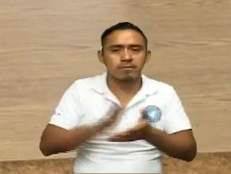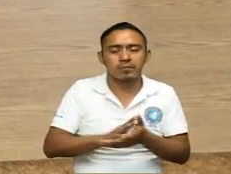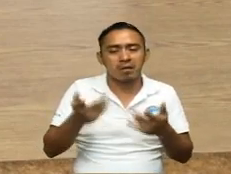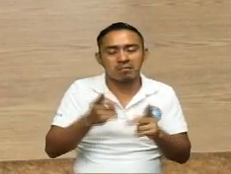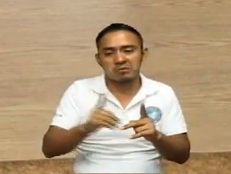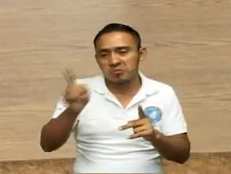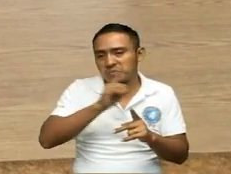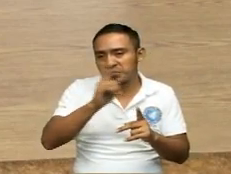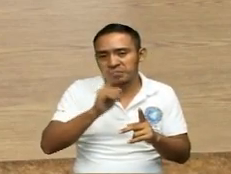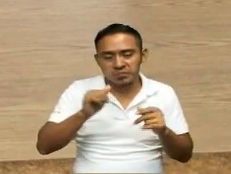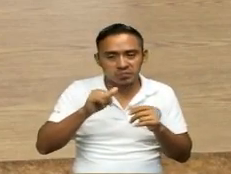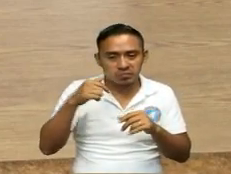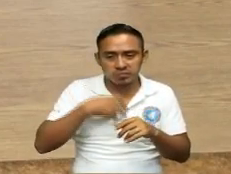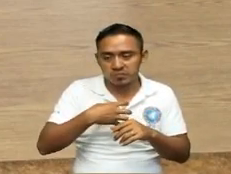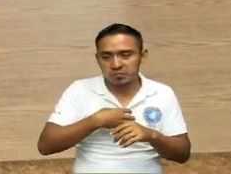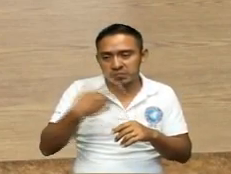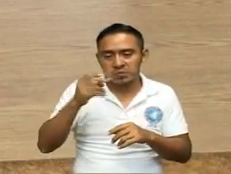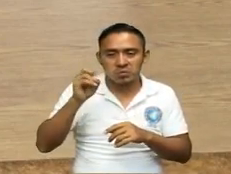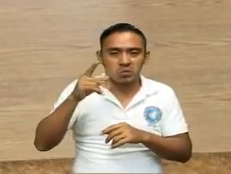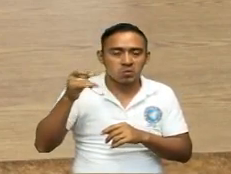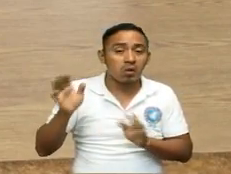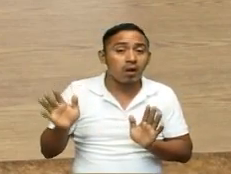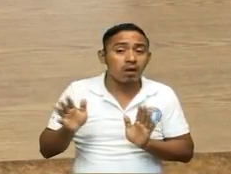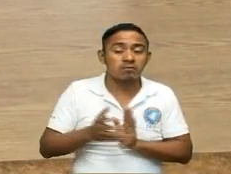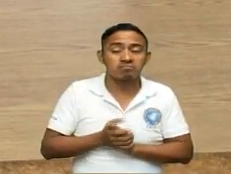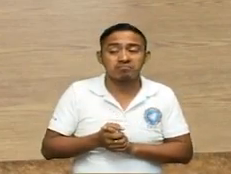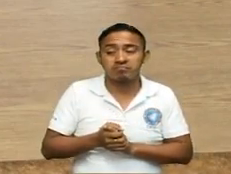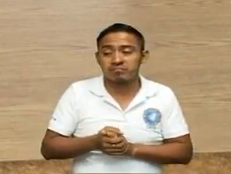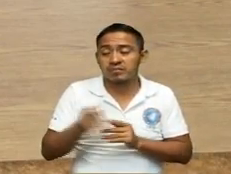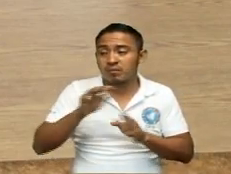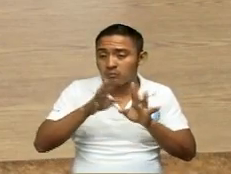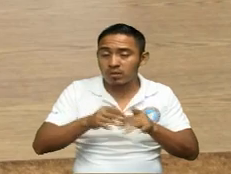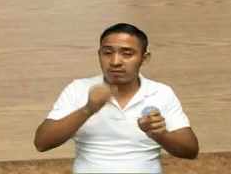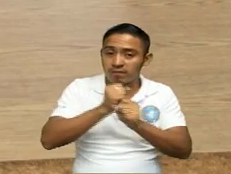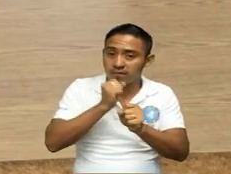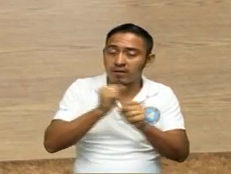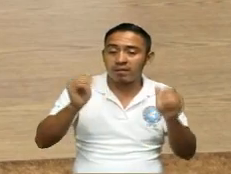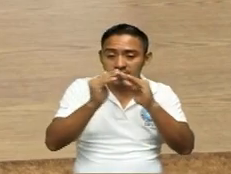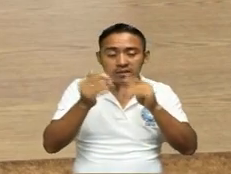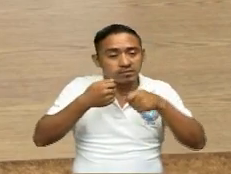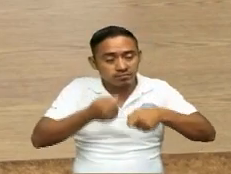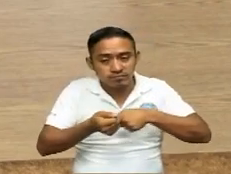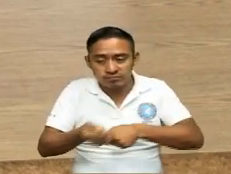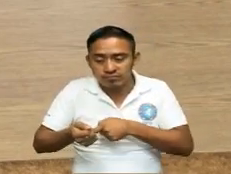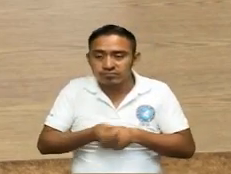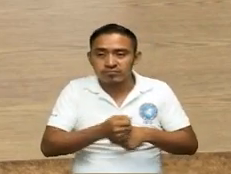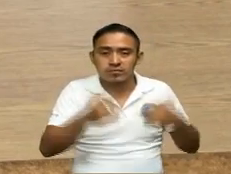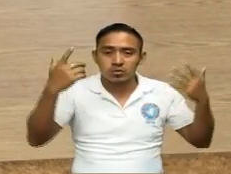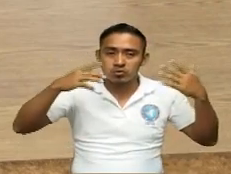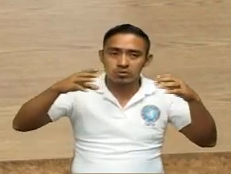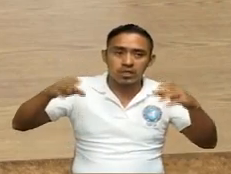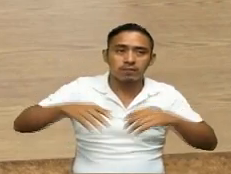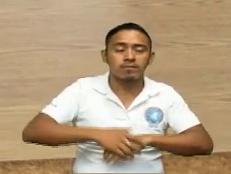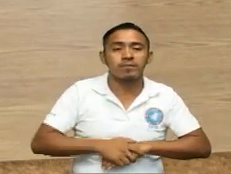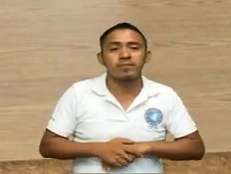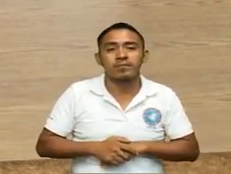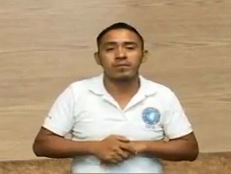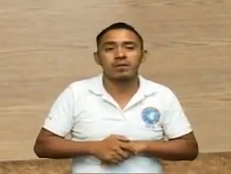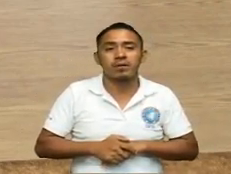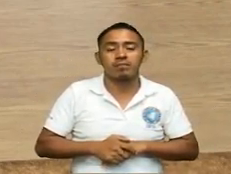la causa de ella es un hongo, ¿eh? Entonces, y está en las pacientes amas de casa. Otros pacientes que hacen tendencia a hacer infecciones por onicomicosis o por